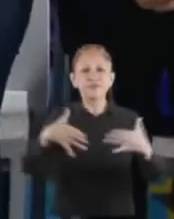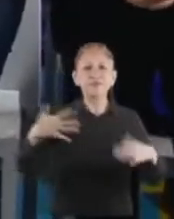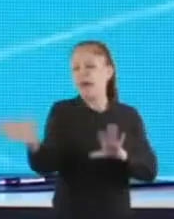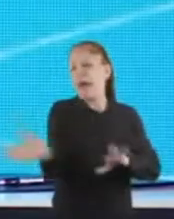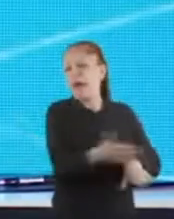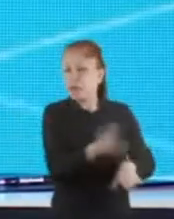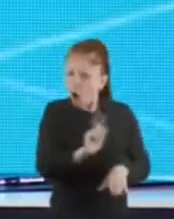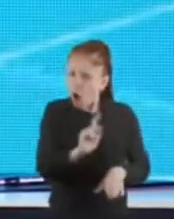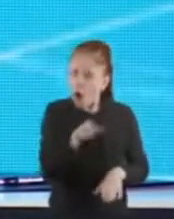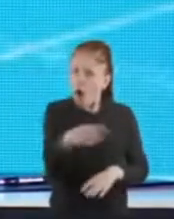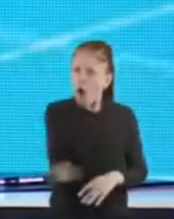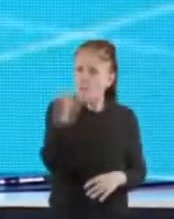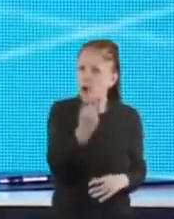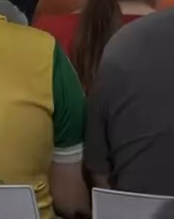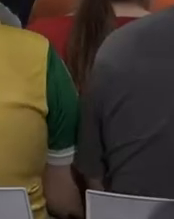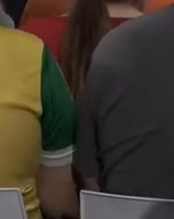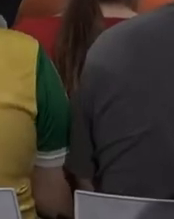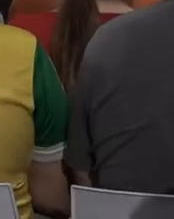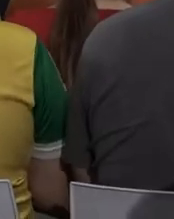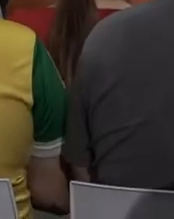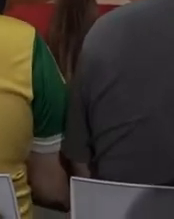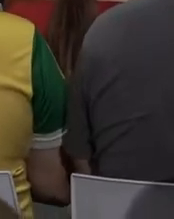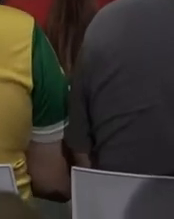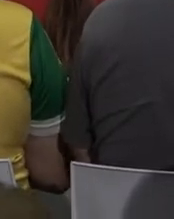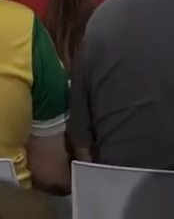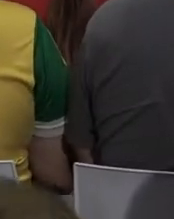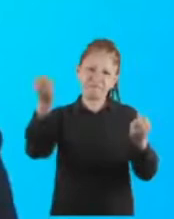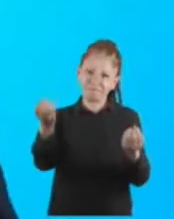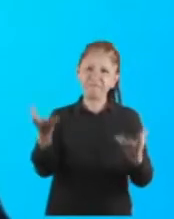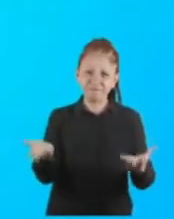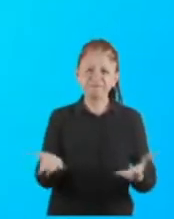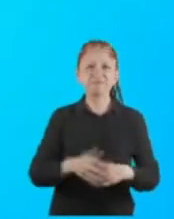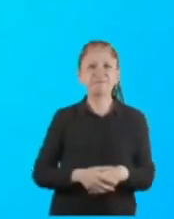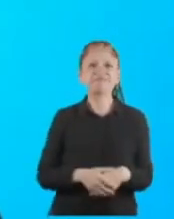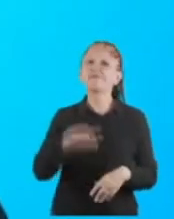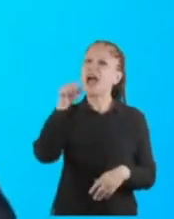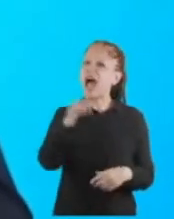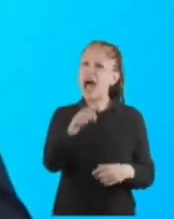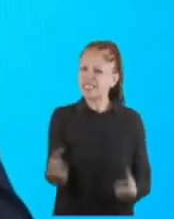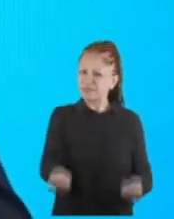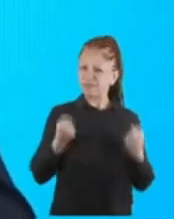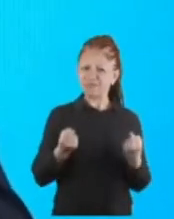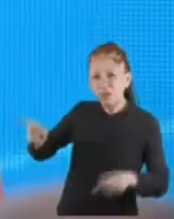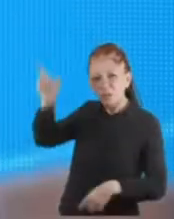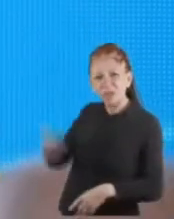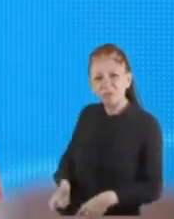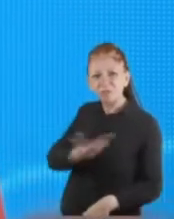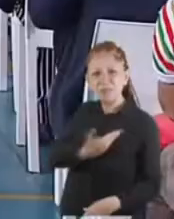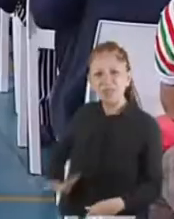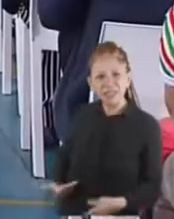que a partir de la decisión del presidente pone el Estado Nacional para acompañar a los clubes.